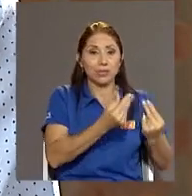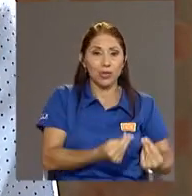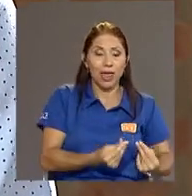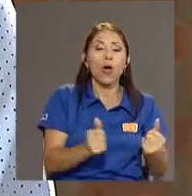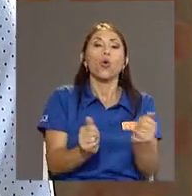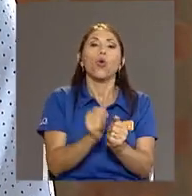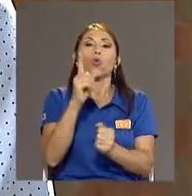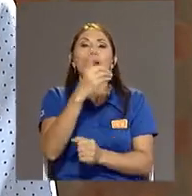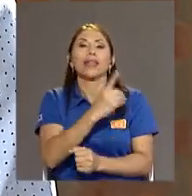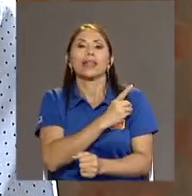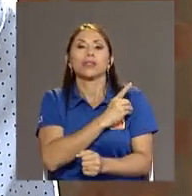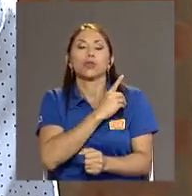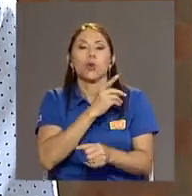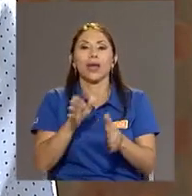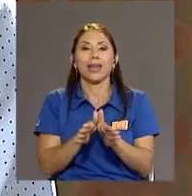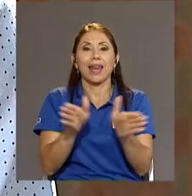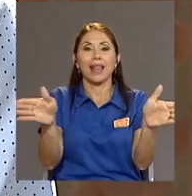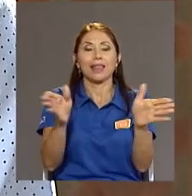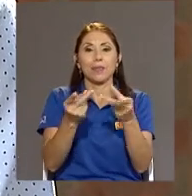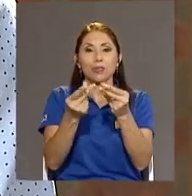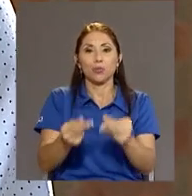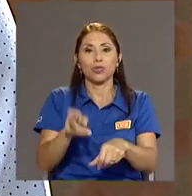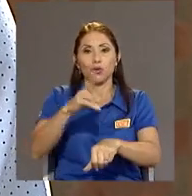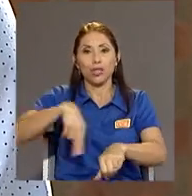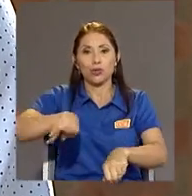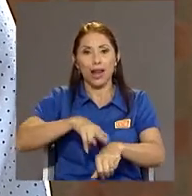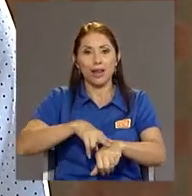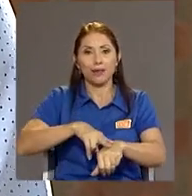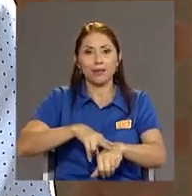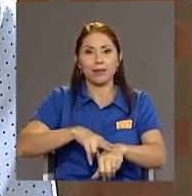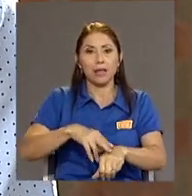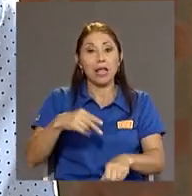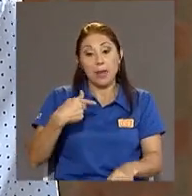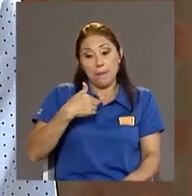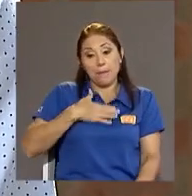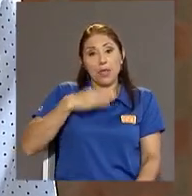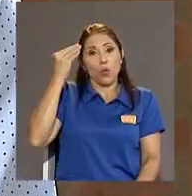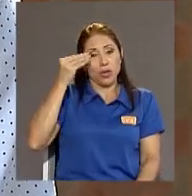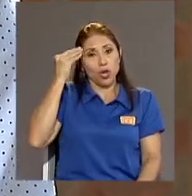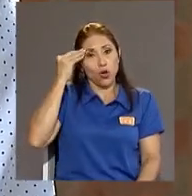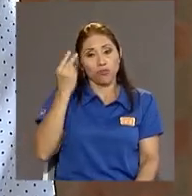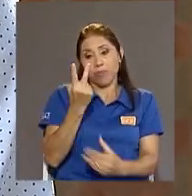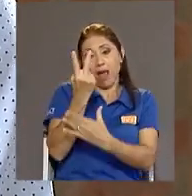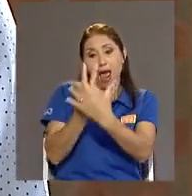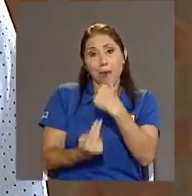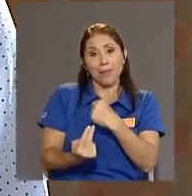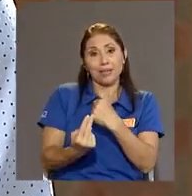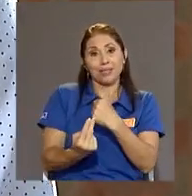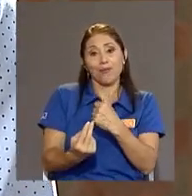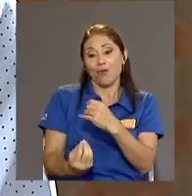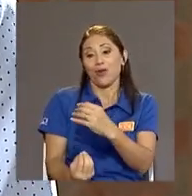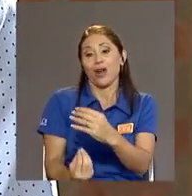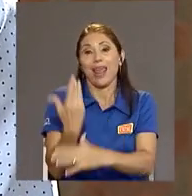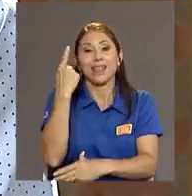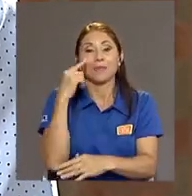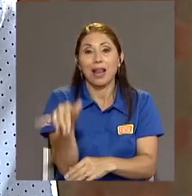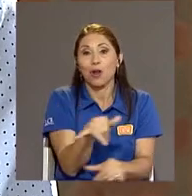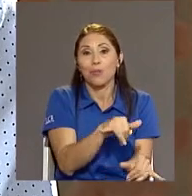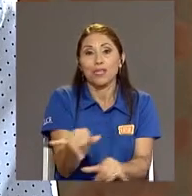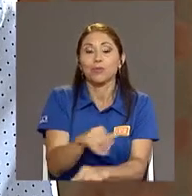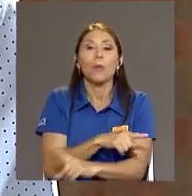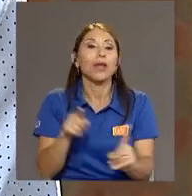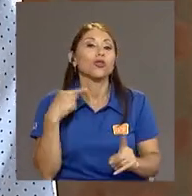de Presupuesto Nacional, creadas para mí, para lo mismo, pero solo una con existencia